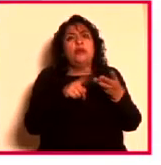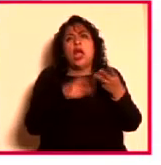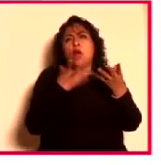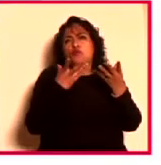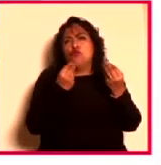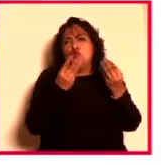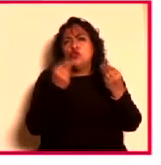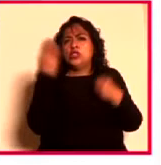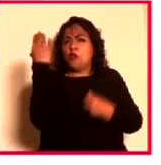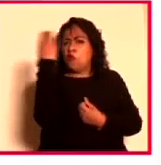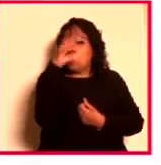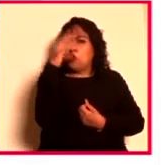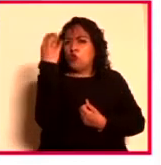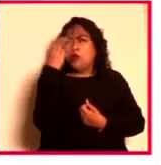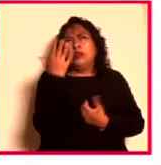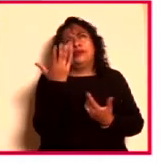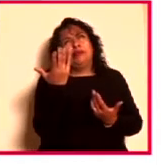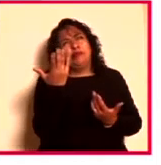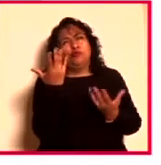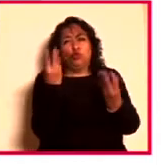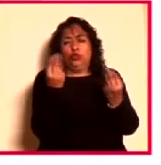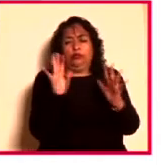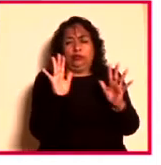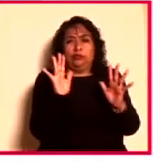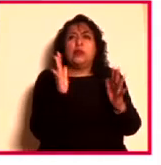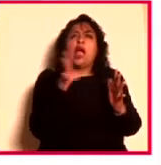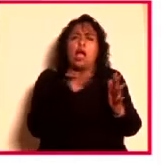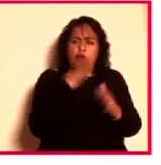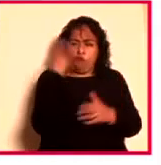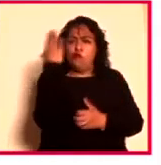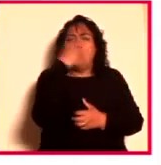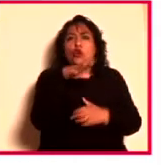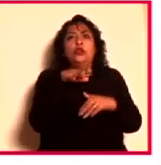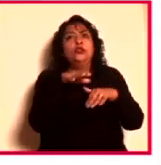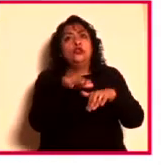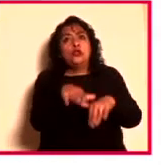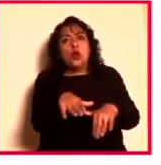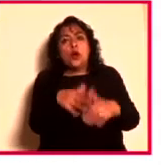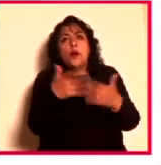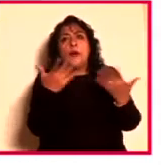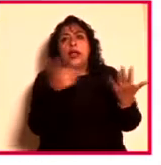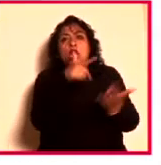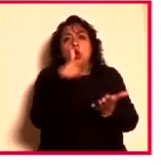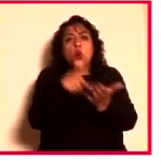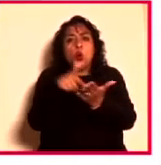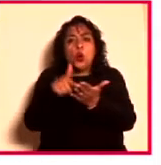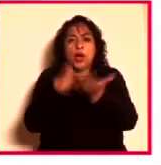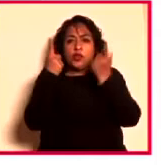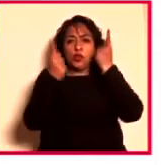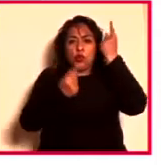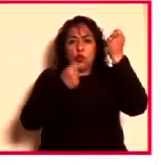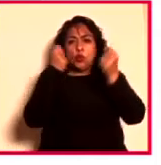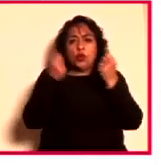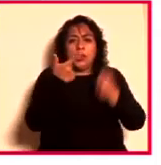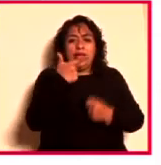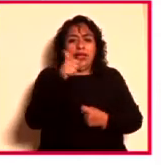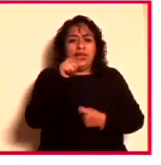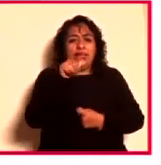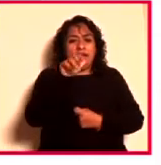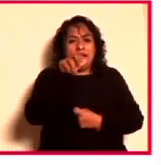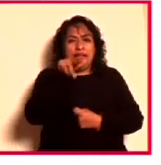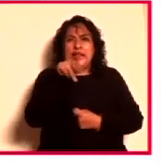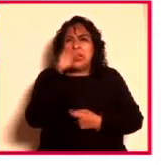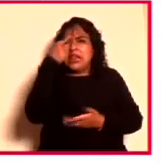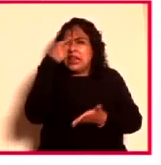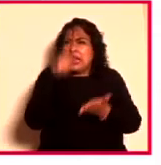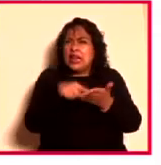fotografías, bueno, no muchas, algunas fotografías sobre los lugares turísticos de Galeana. Viene lo que es la Laguna de